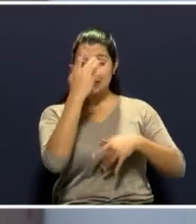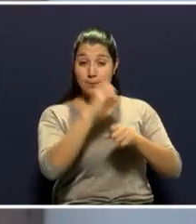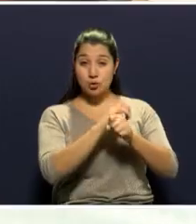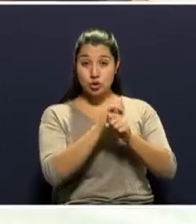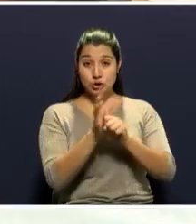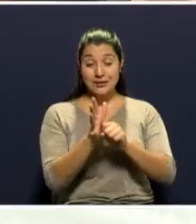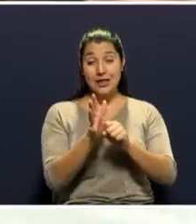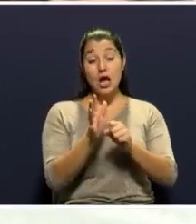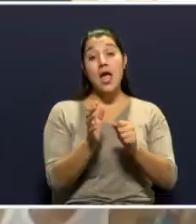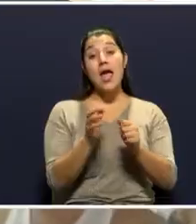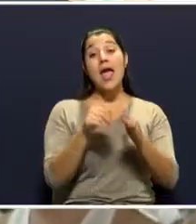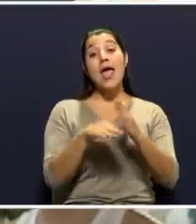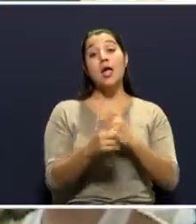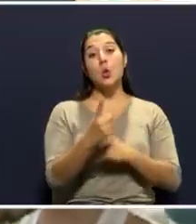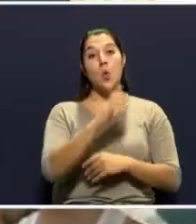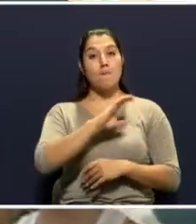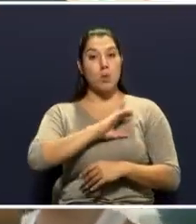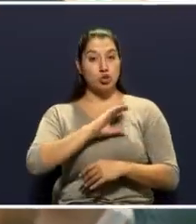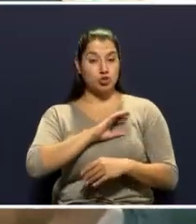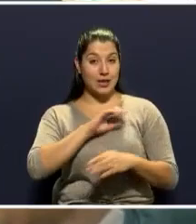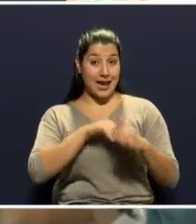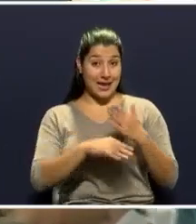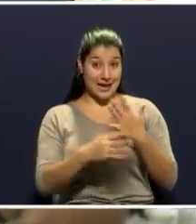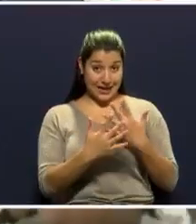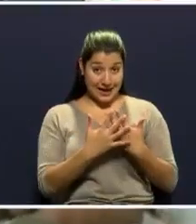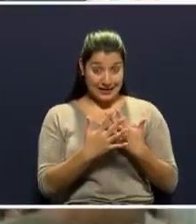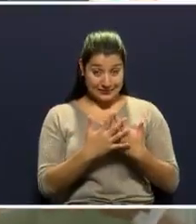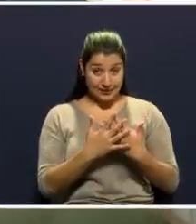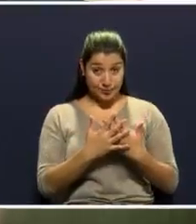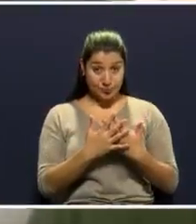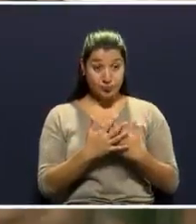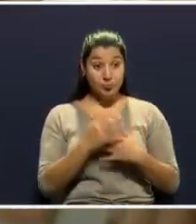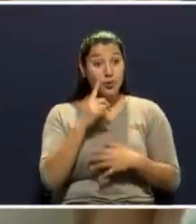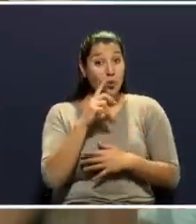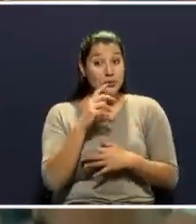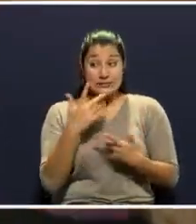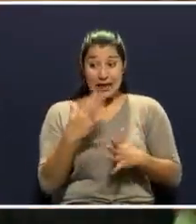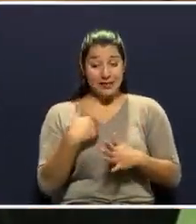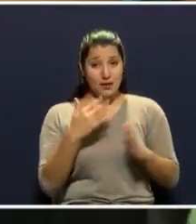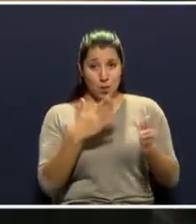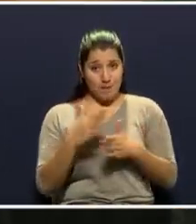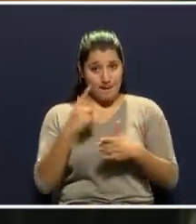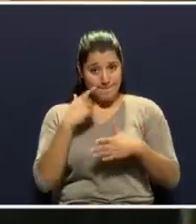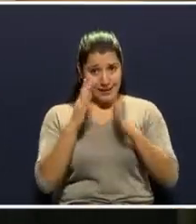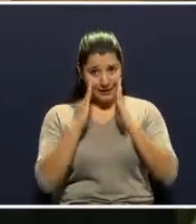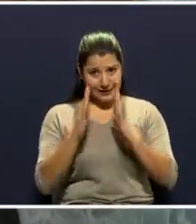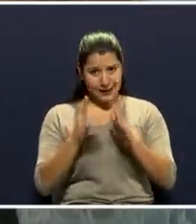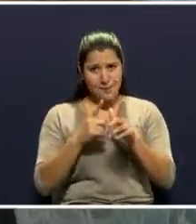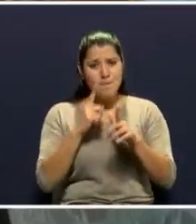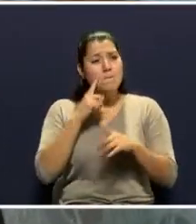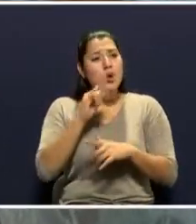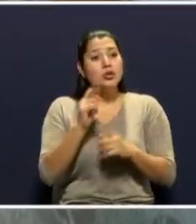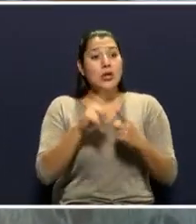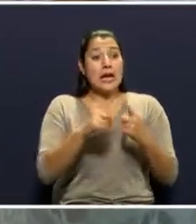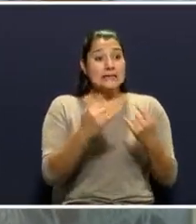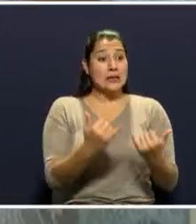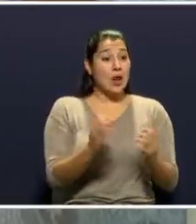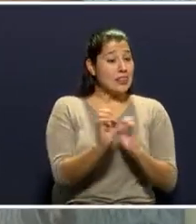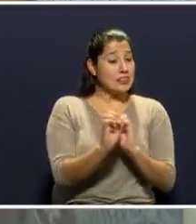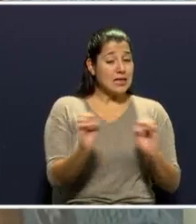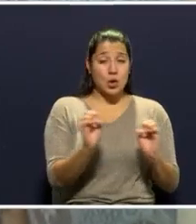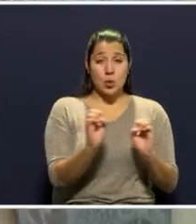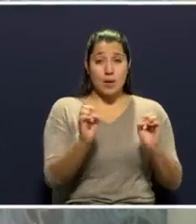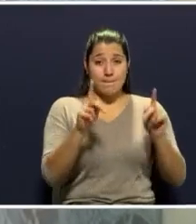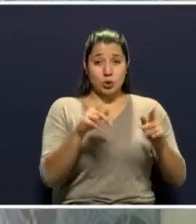policía penitenciario. Estas acciones han permitido que hasta el día de hoy la población privada de libertad no presente ningún caso positivo. Por